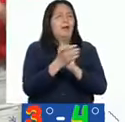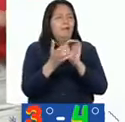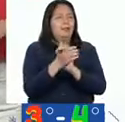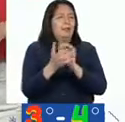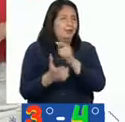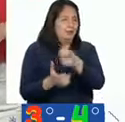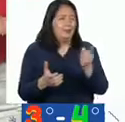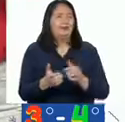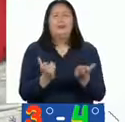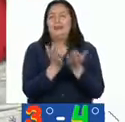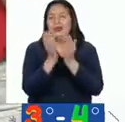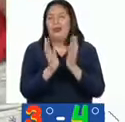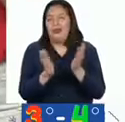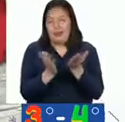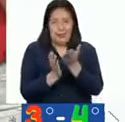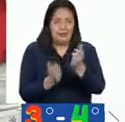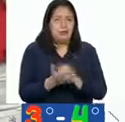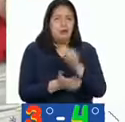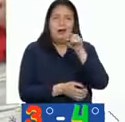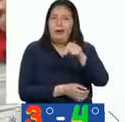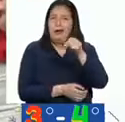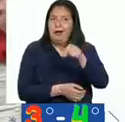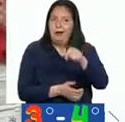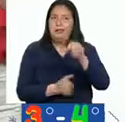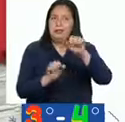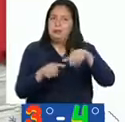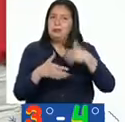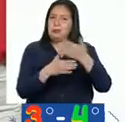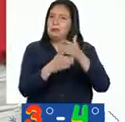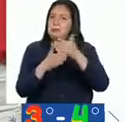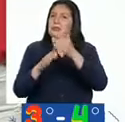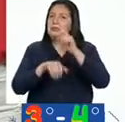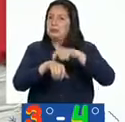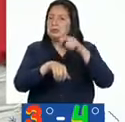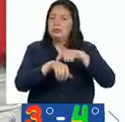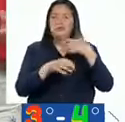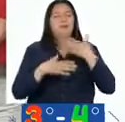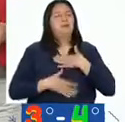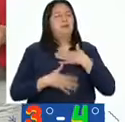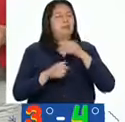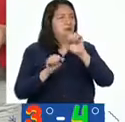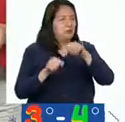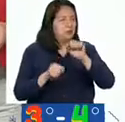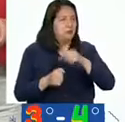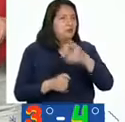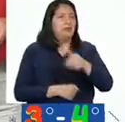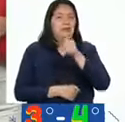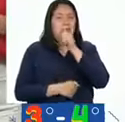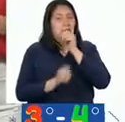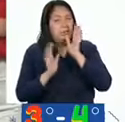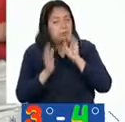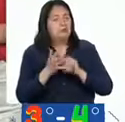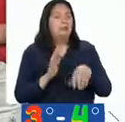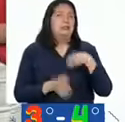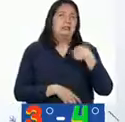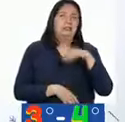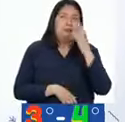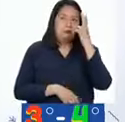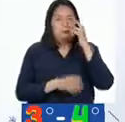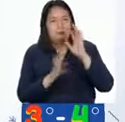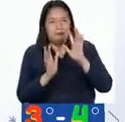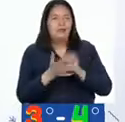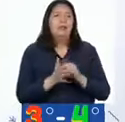y compañeros del colegio. Aquí, Pablo podía compartir momentos muy divertidos, secretos y grandes